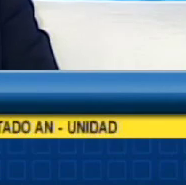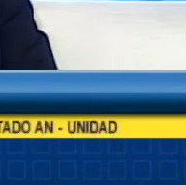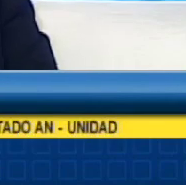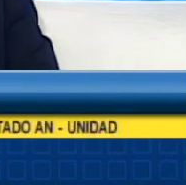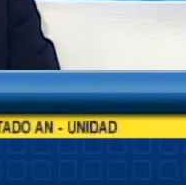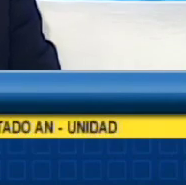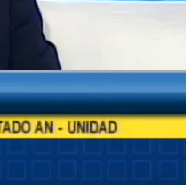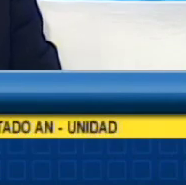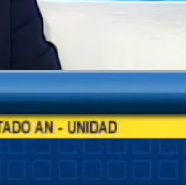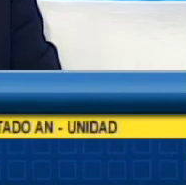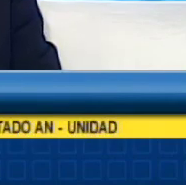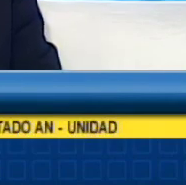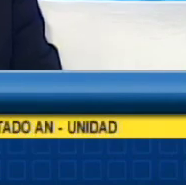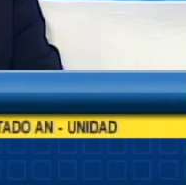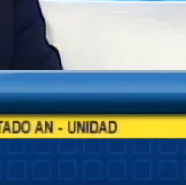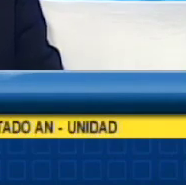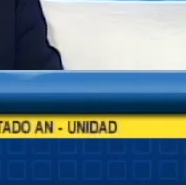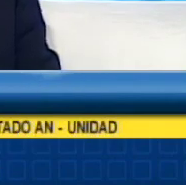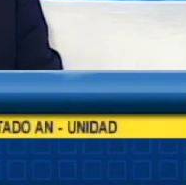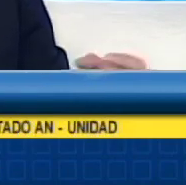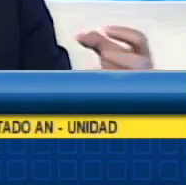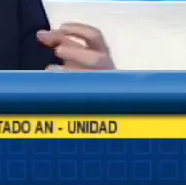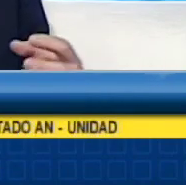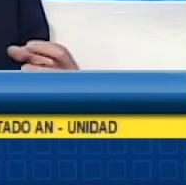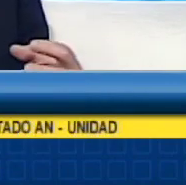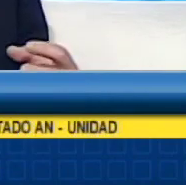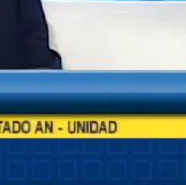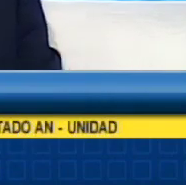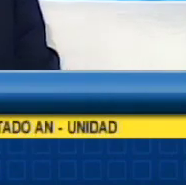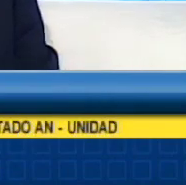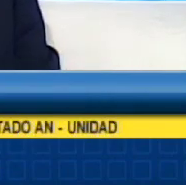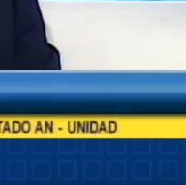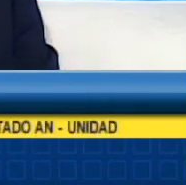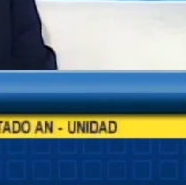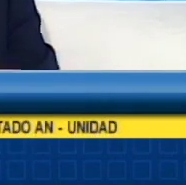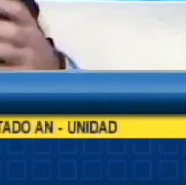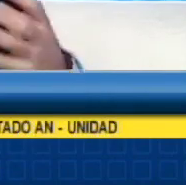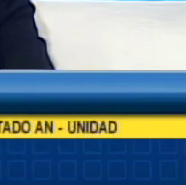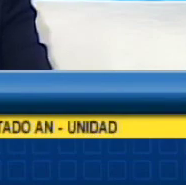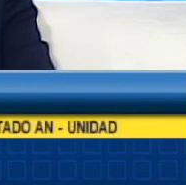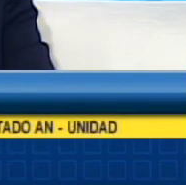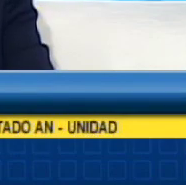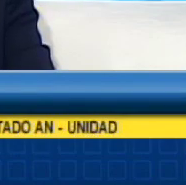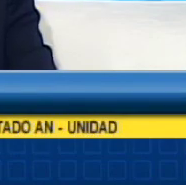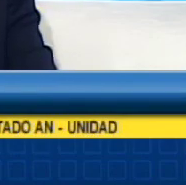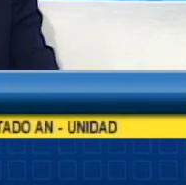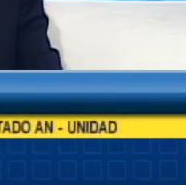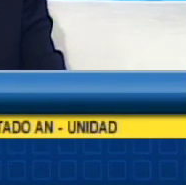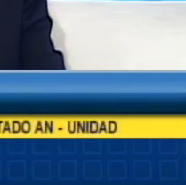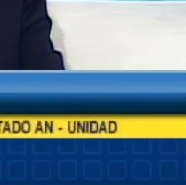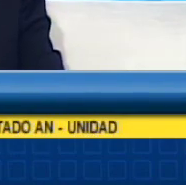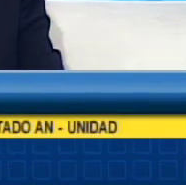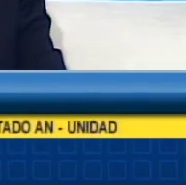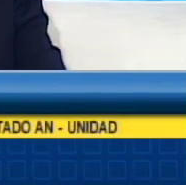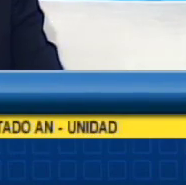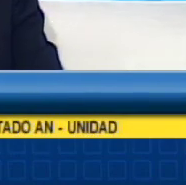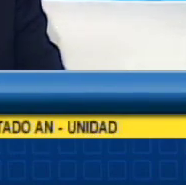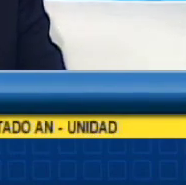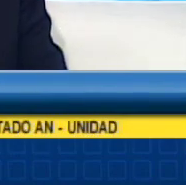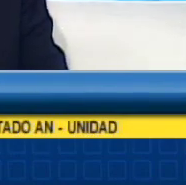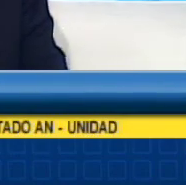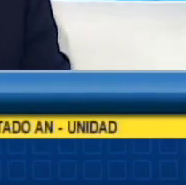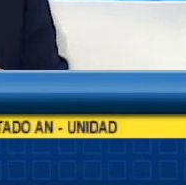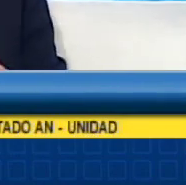Entonces, más bien, ¿por qué no buscar una manera de trabajar juntos, gobierno, medios de comunicación, sector privado,